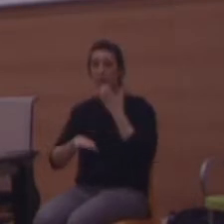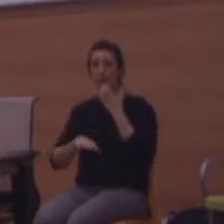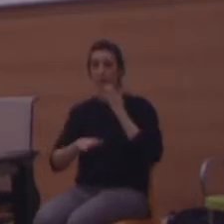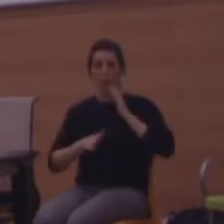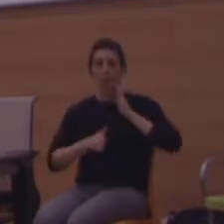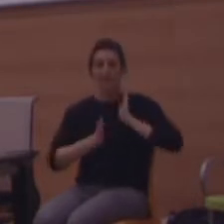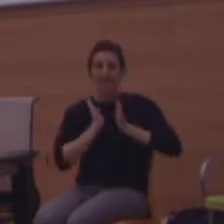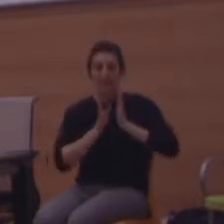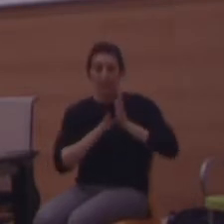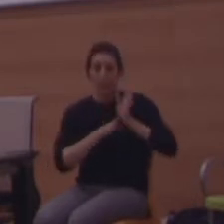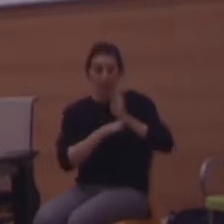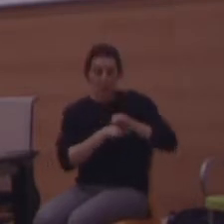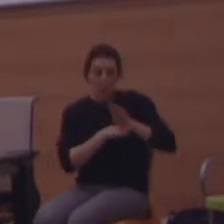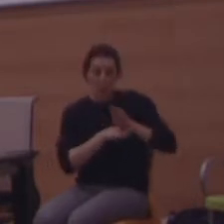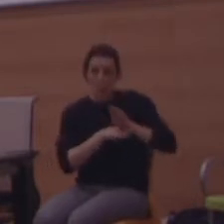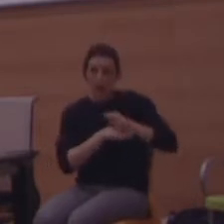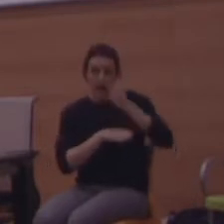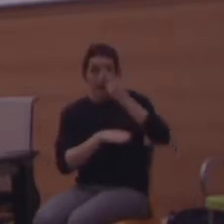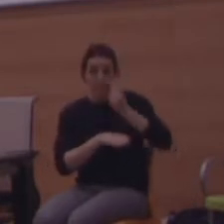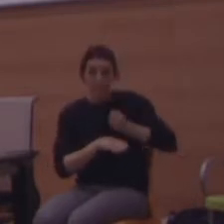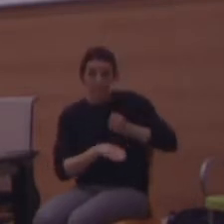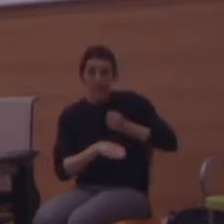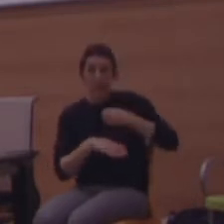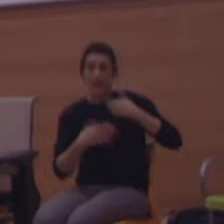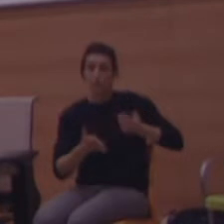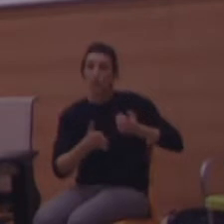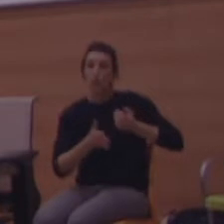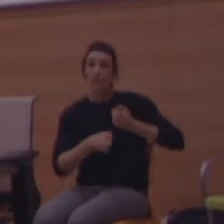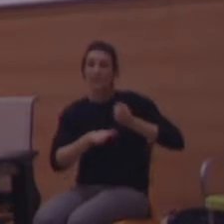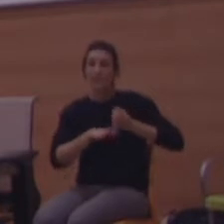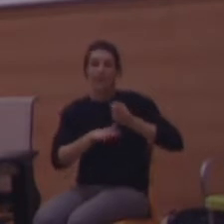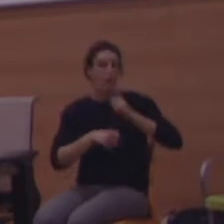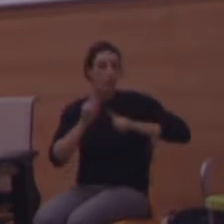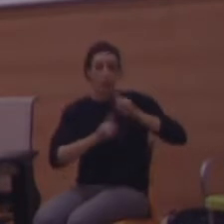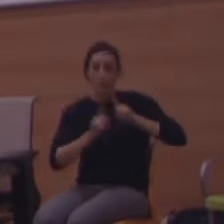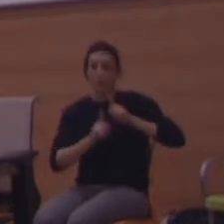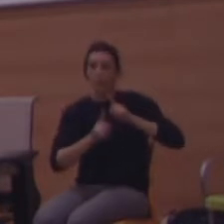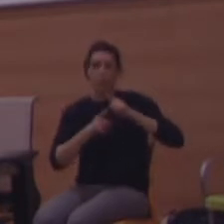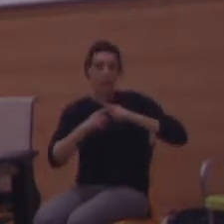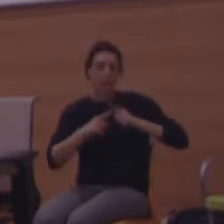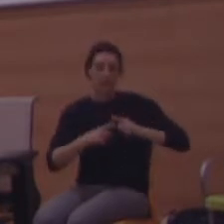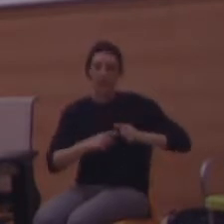tratar quiropodológicamente, eliminación de determinados selomas y eliminaciones de